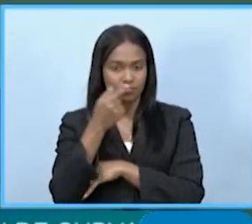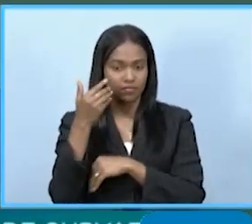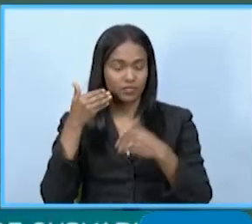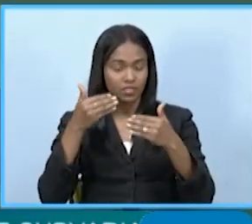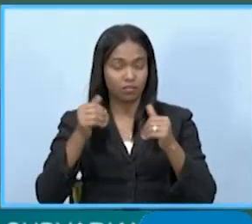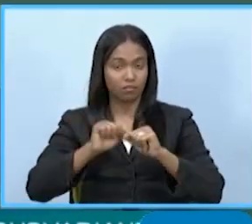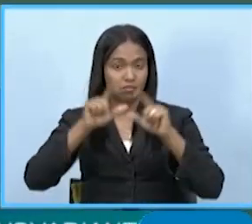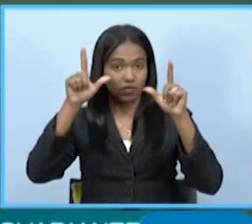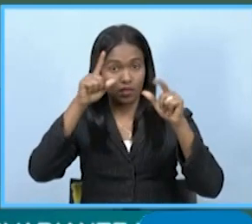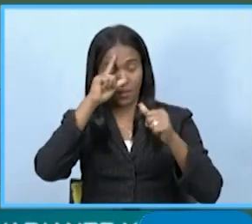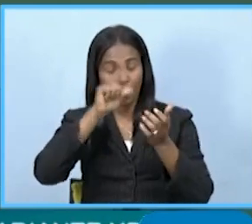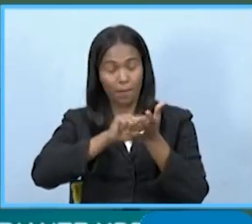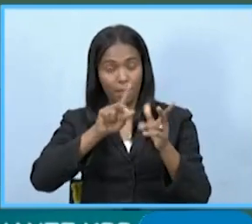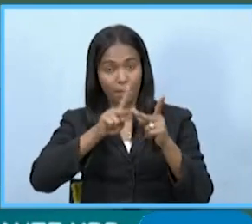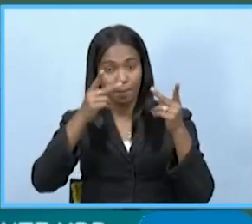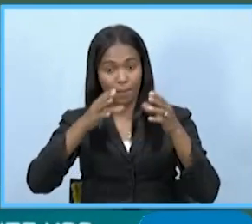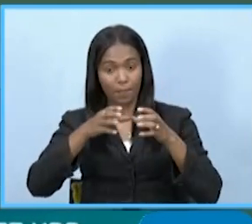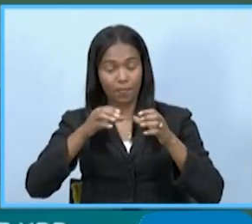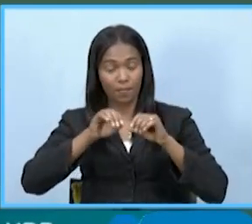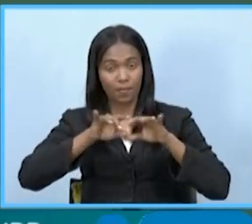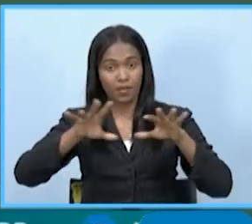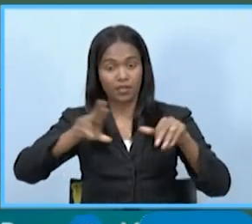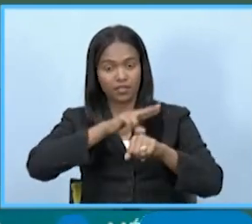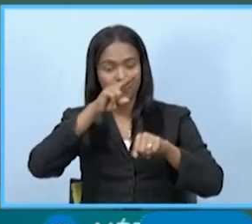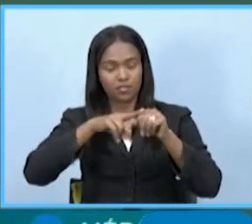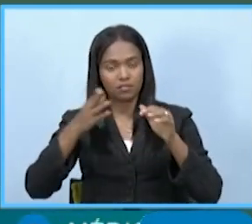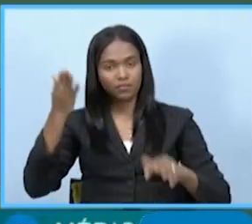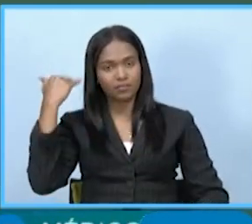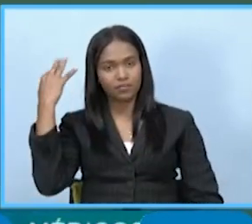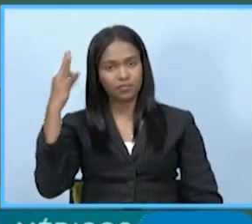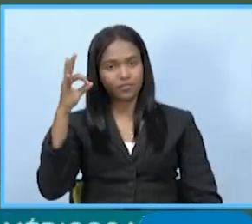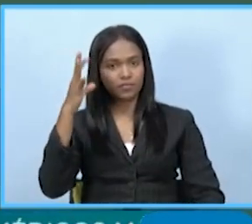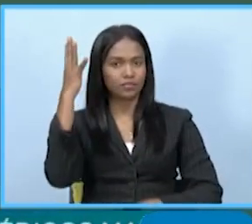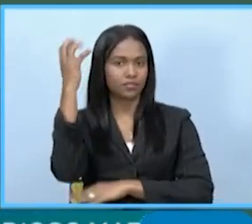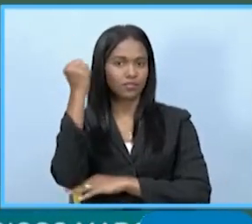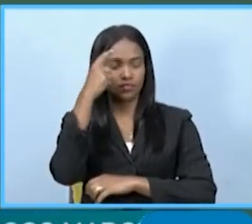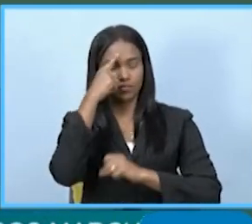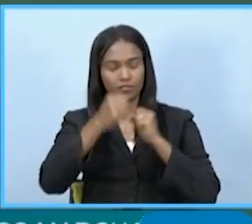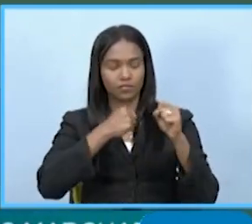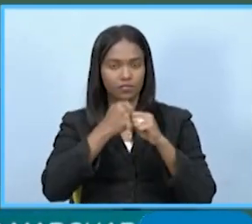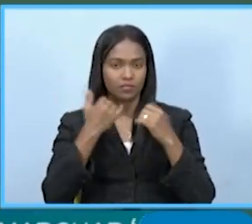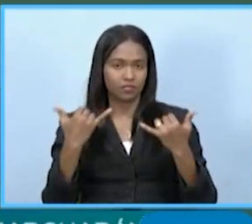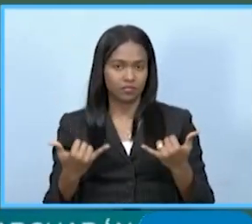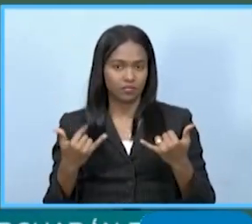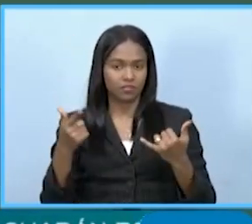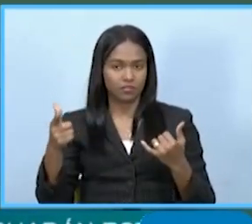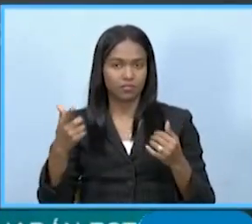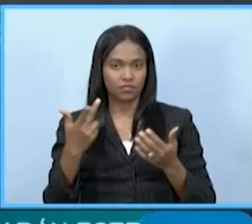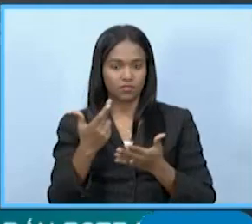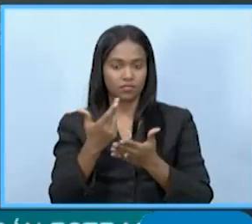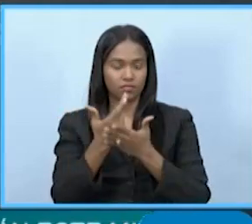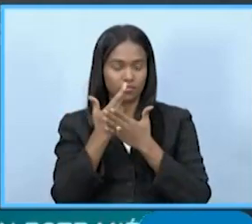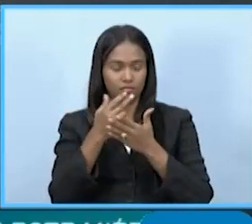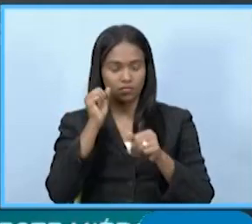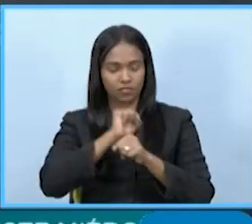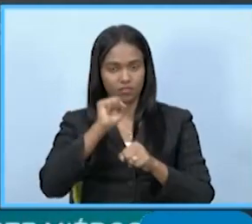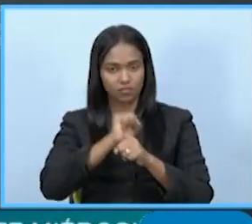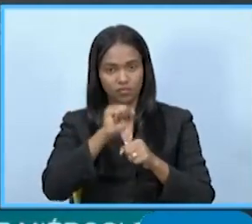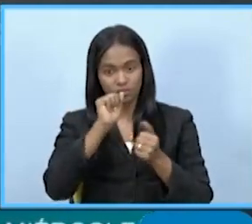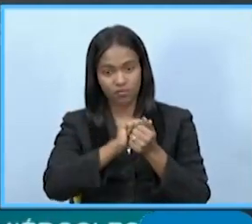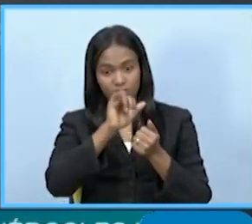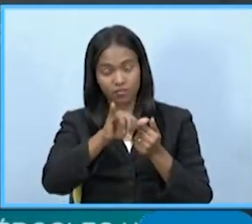fueron publicadas en periódicos de circulación nacional el pasado 19 de septiembre del año en curso. Las resoluciones del trabajo